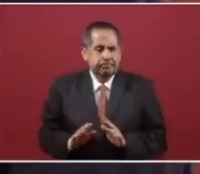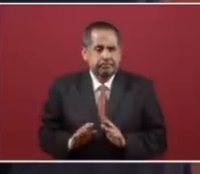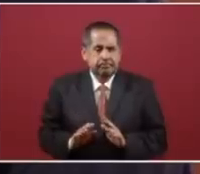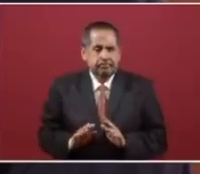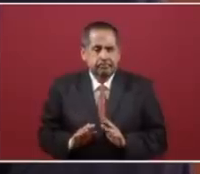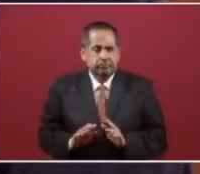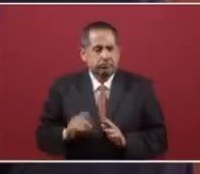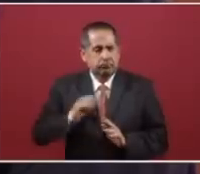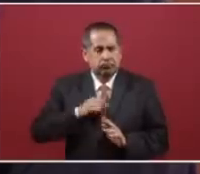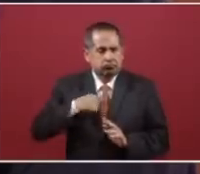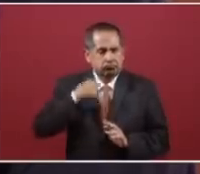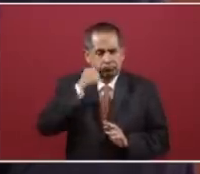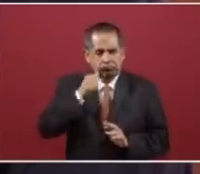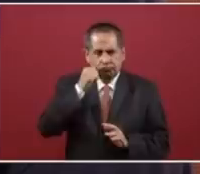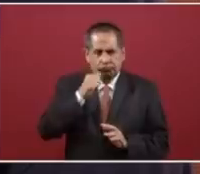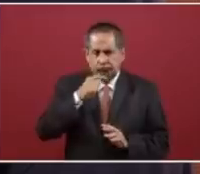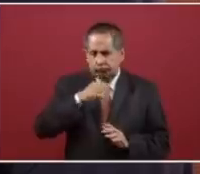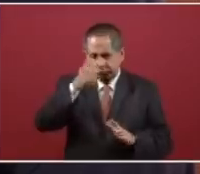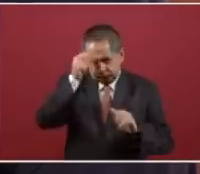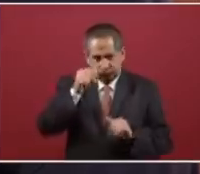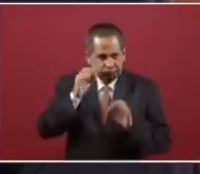he sido congruente